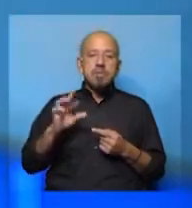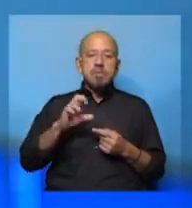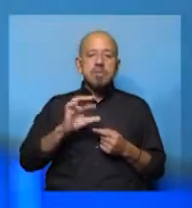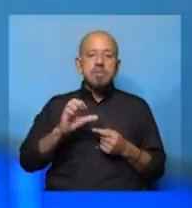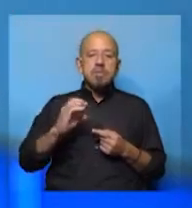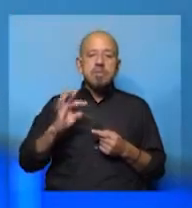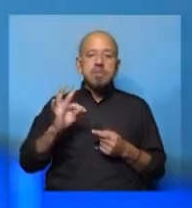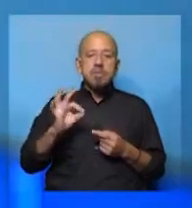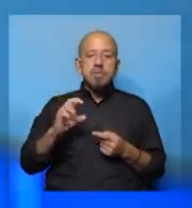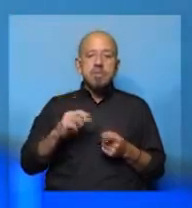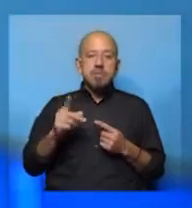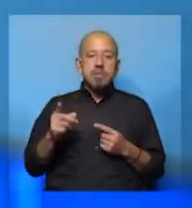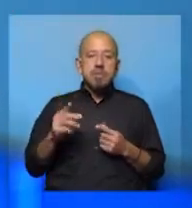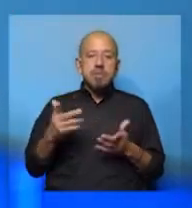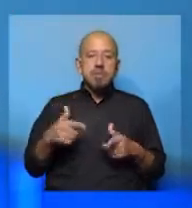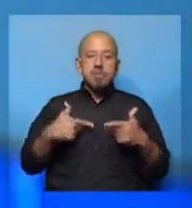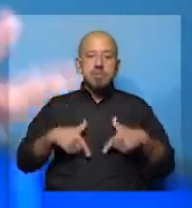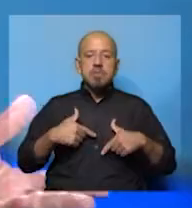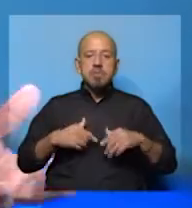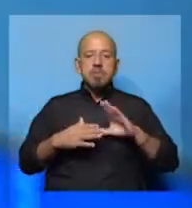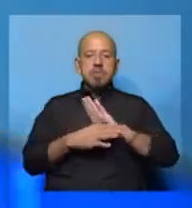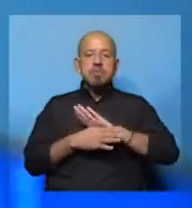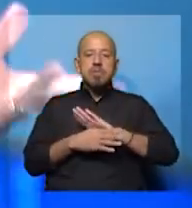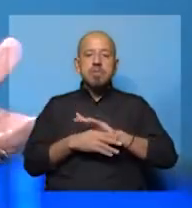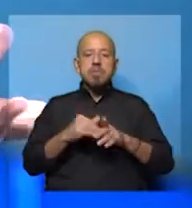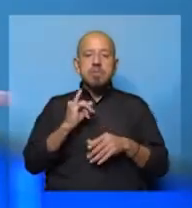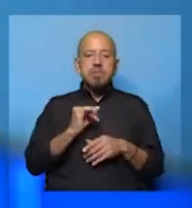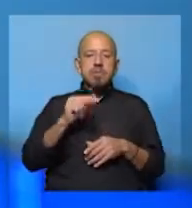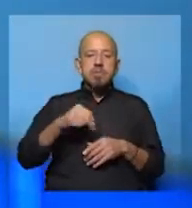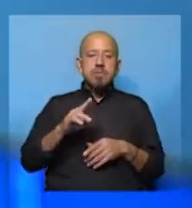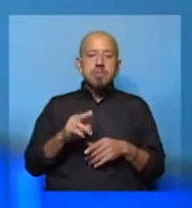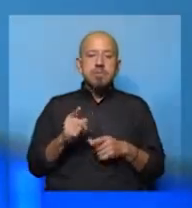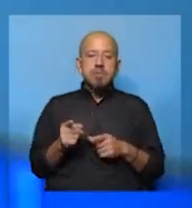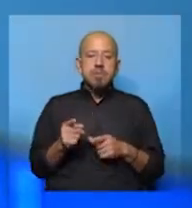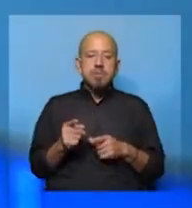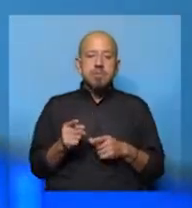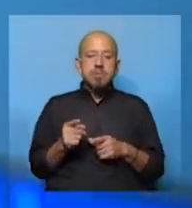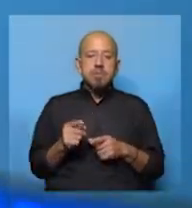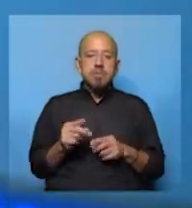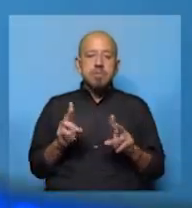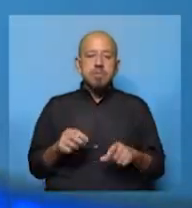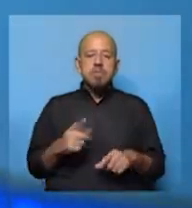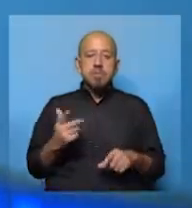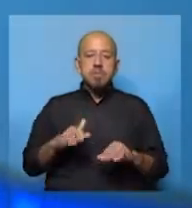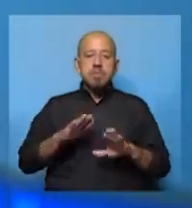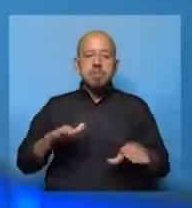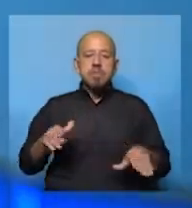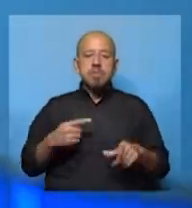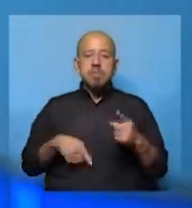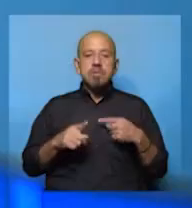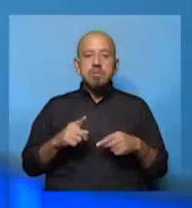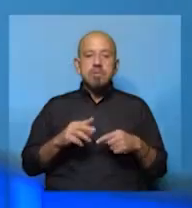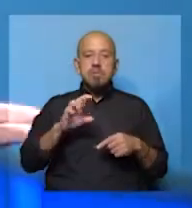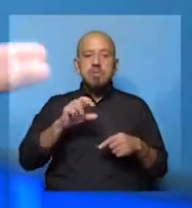que es este el Ministerio de desarrollo social o el inau uno de los dos en relación a los temas de de la primera infancia Pero el rector de